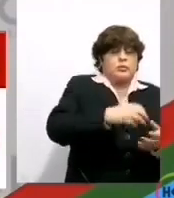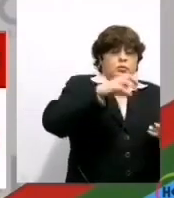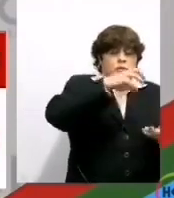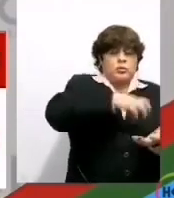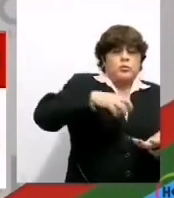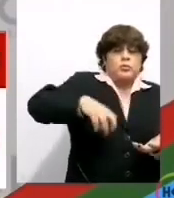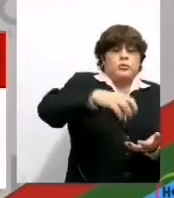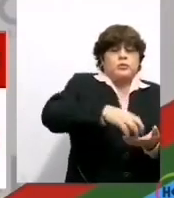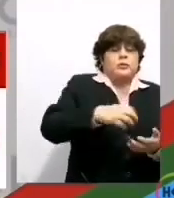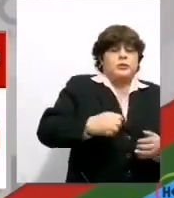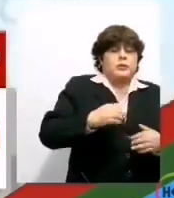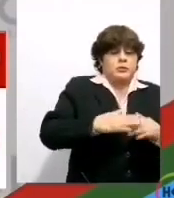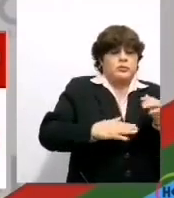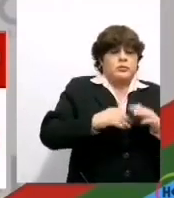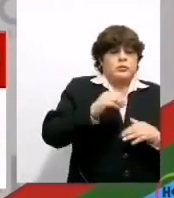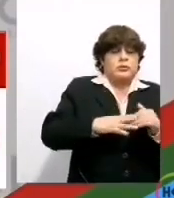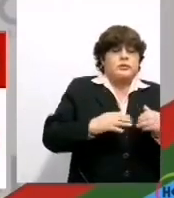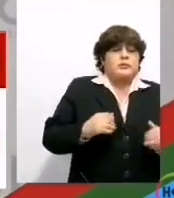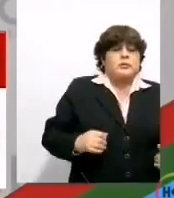núcleos ejecutores